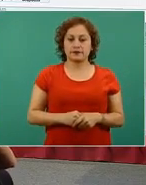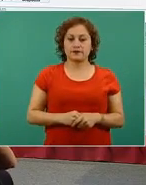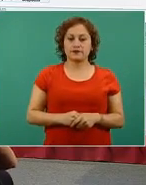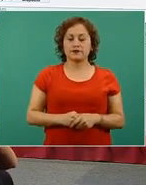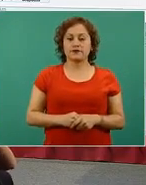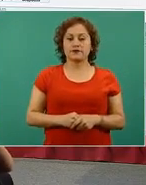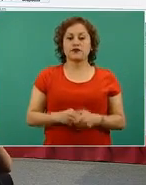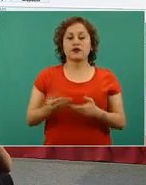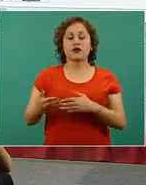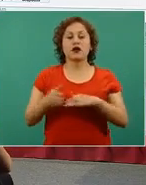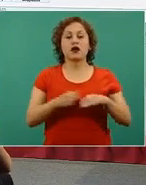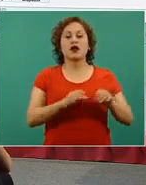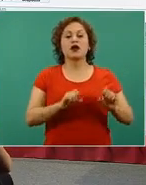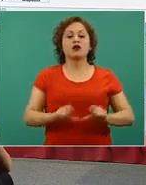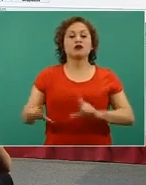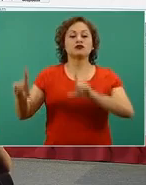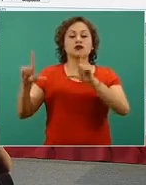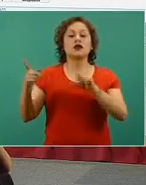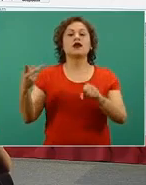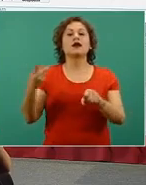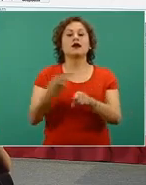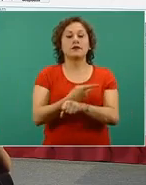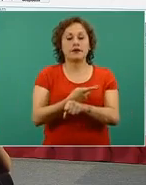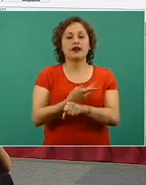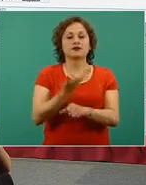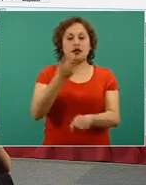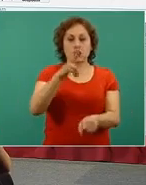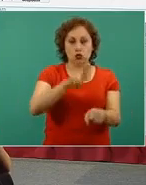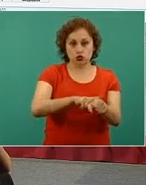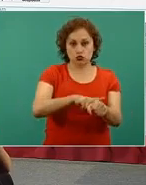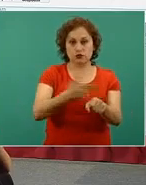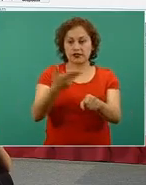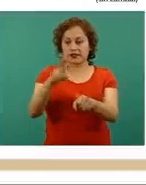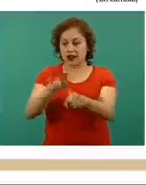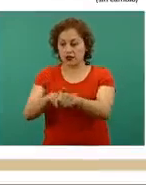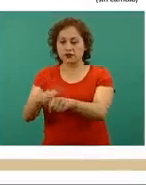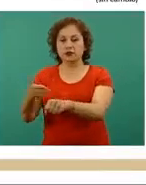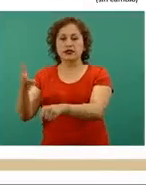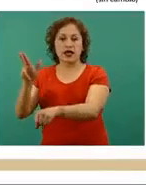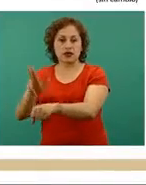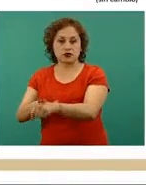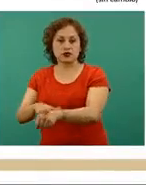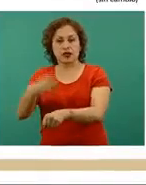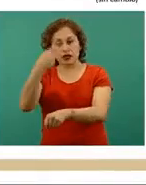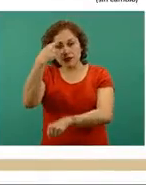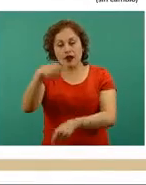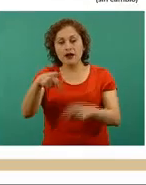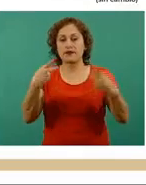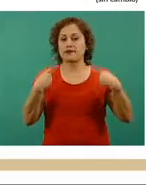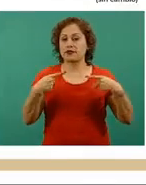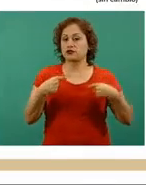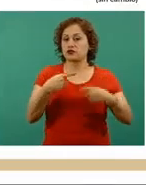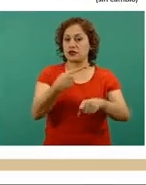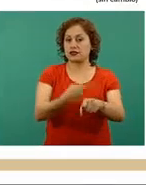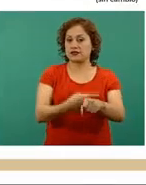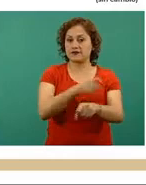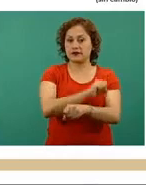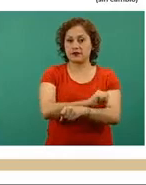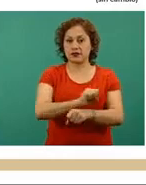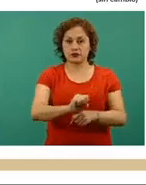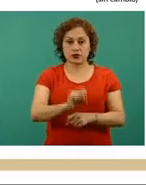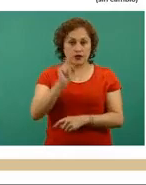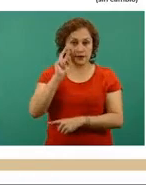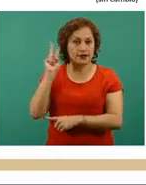Respecto a la disponibilidad de camas para hospitalización general, pues la ocupación nacional, como